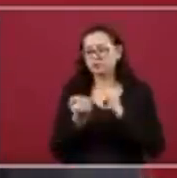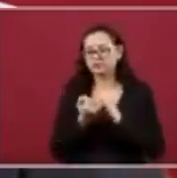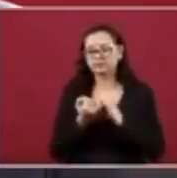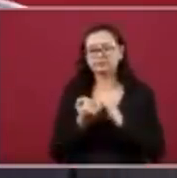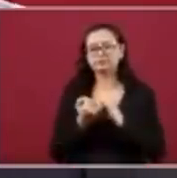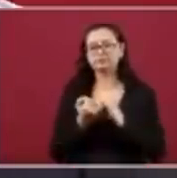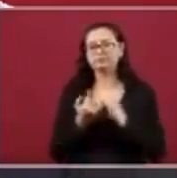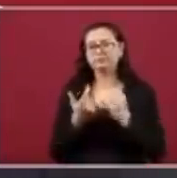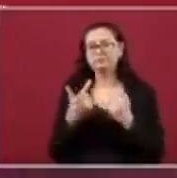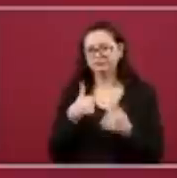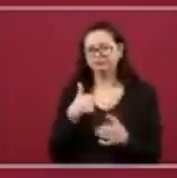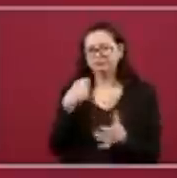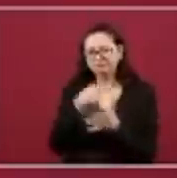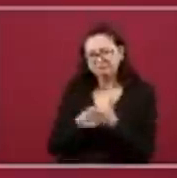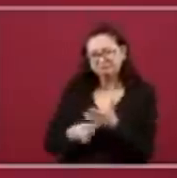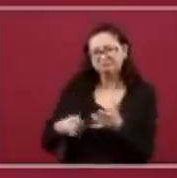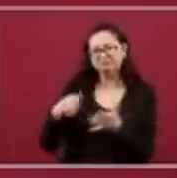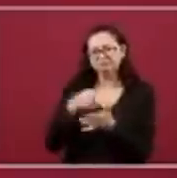porque